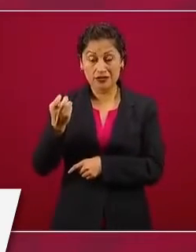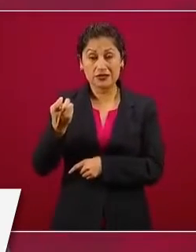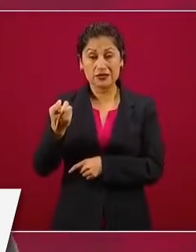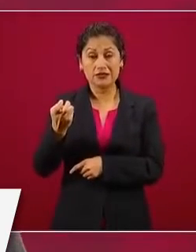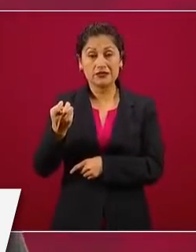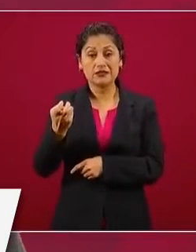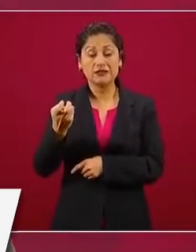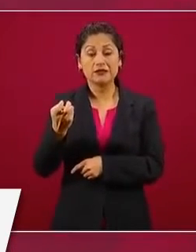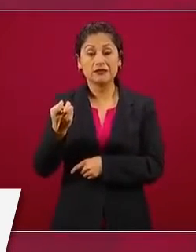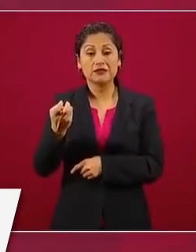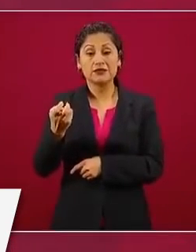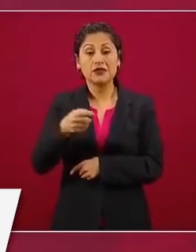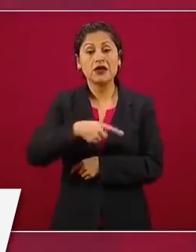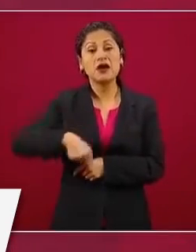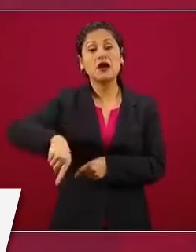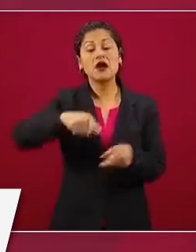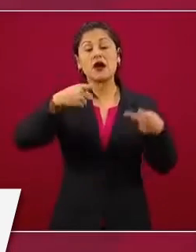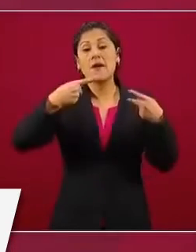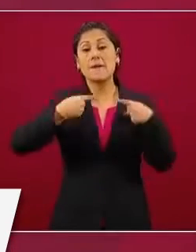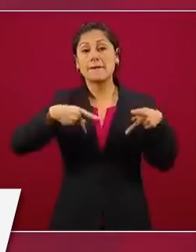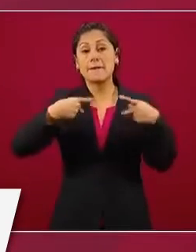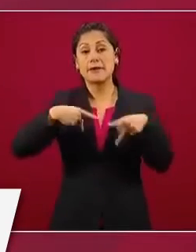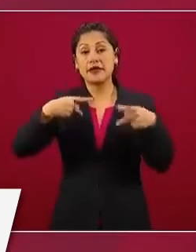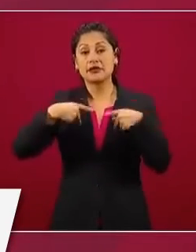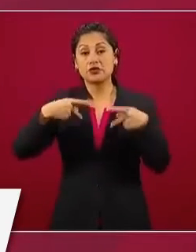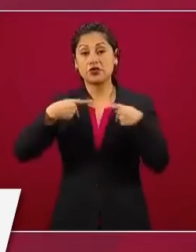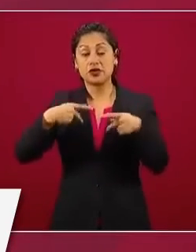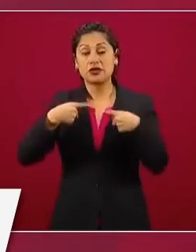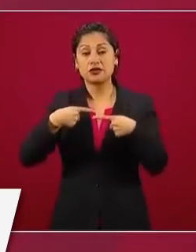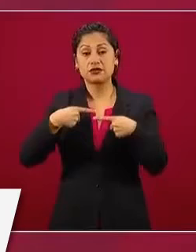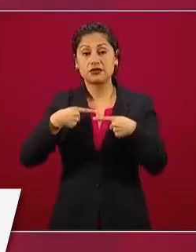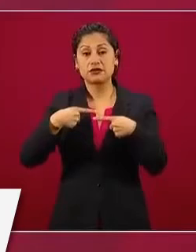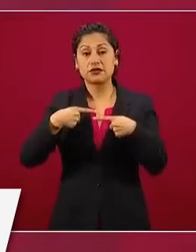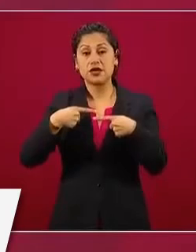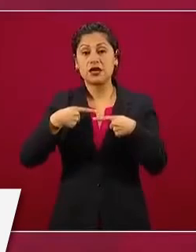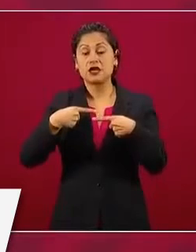quejaban los hacendados